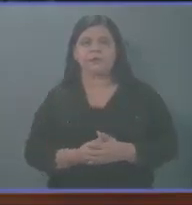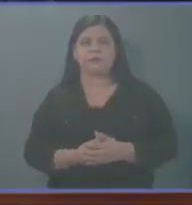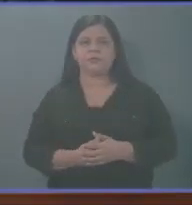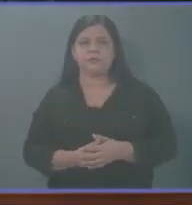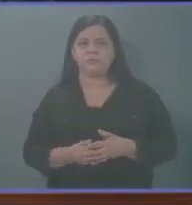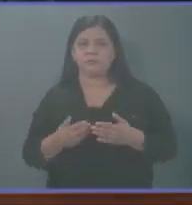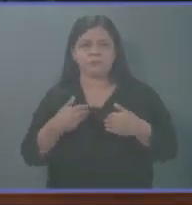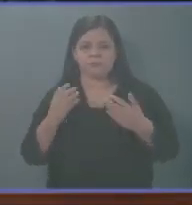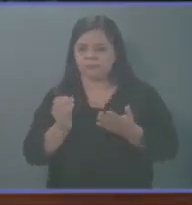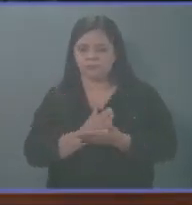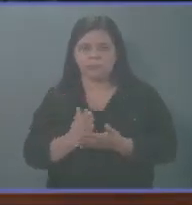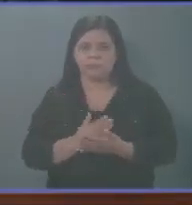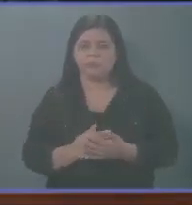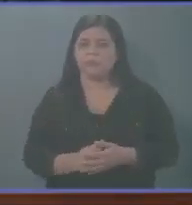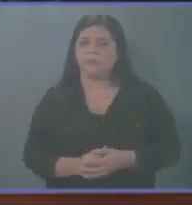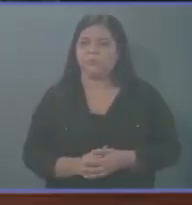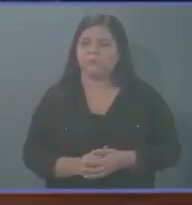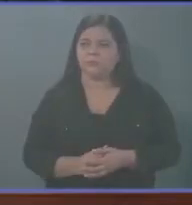hay.